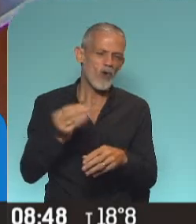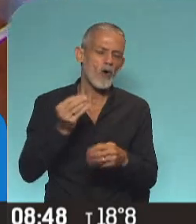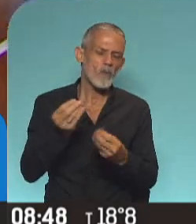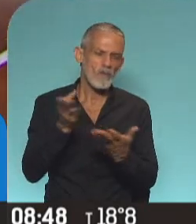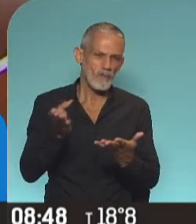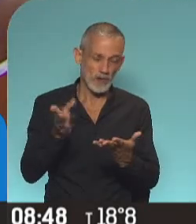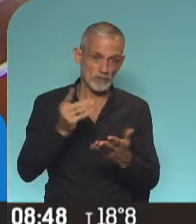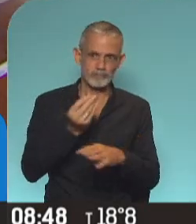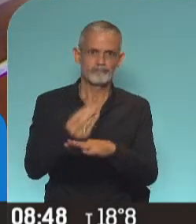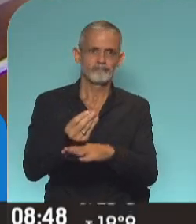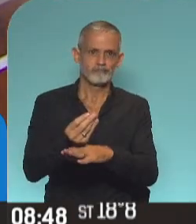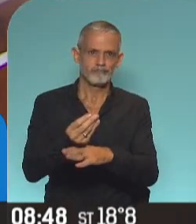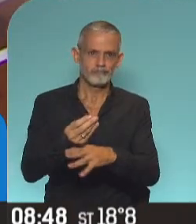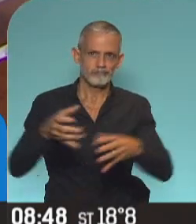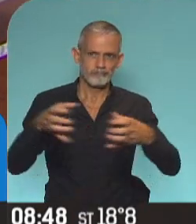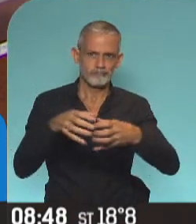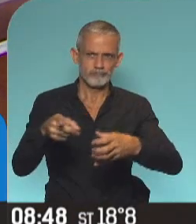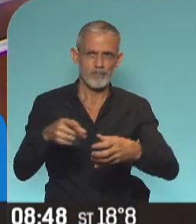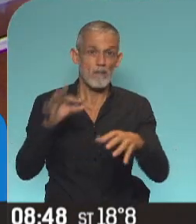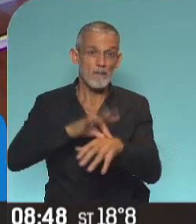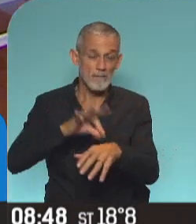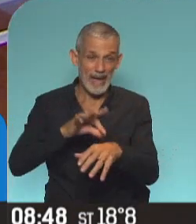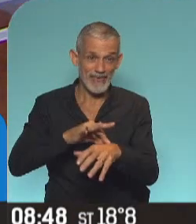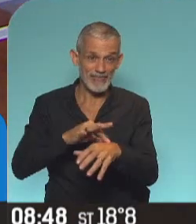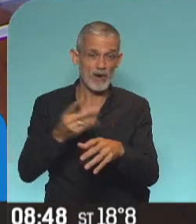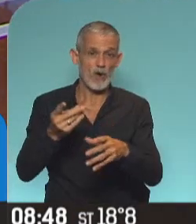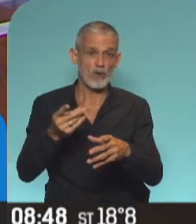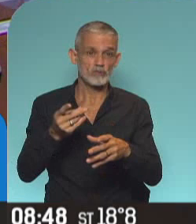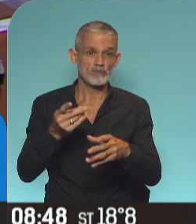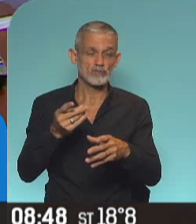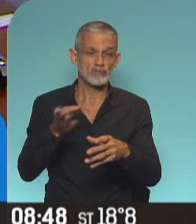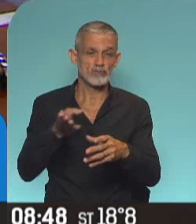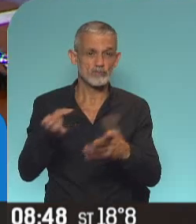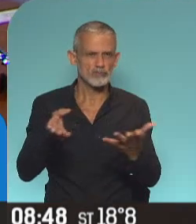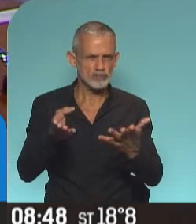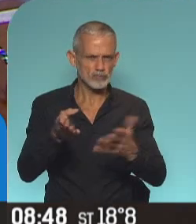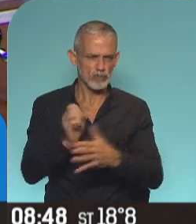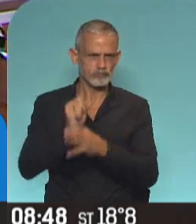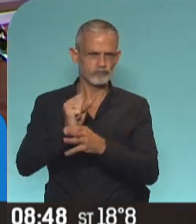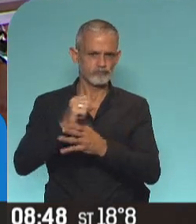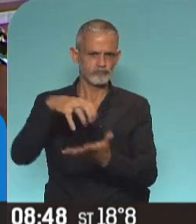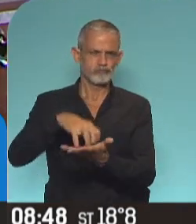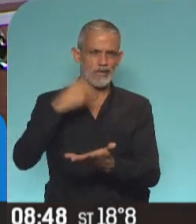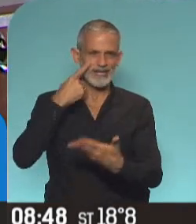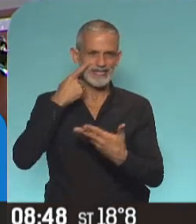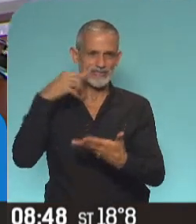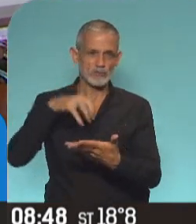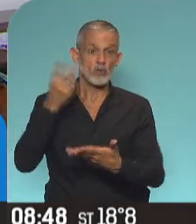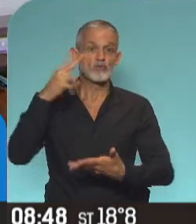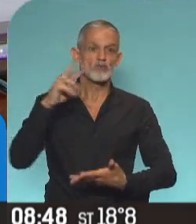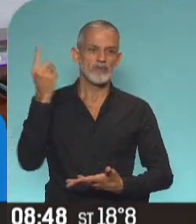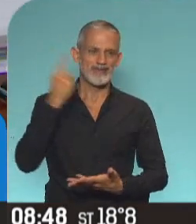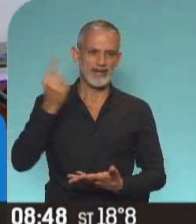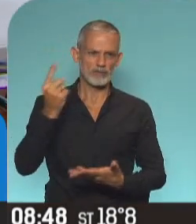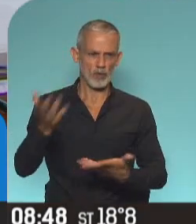representa obviamente a los médicos representa la medicina está en un prestigioso este instituto es el subdirector de